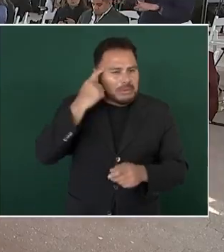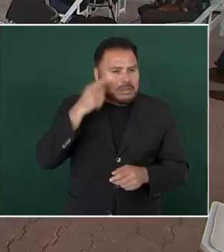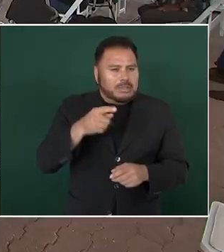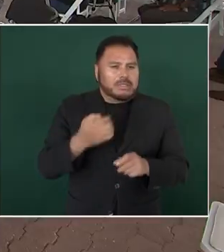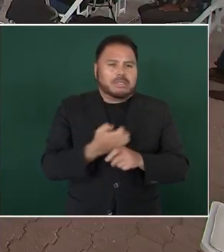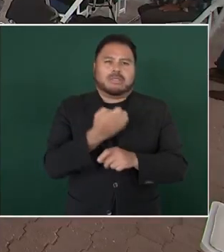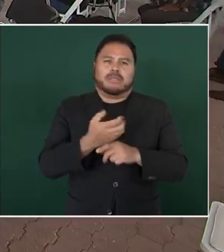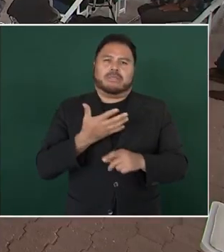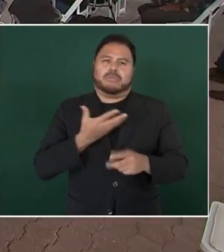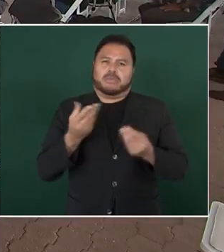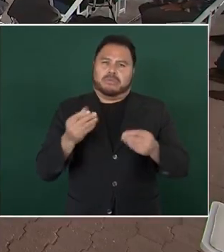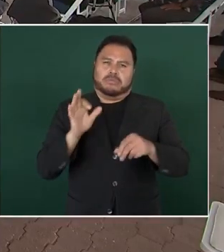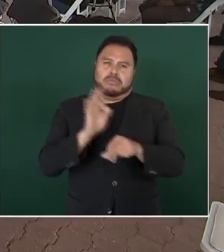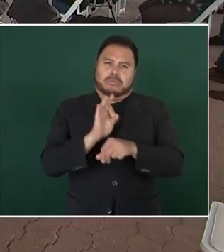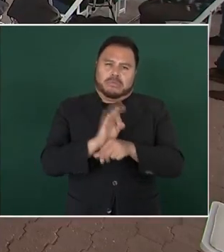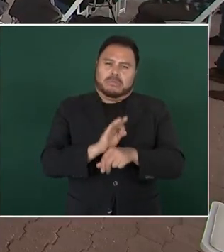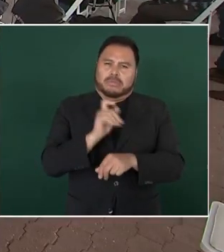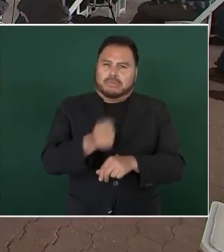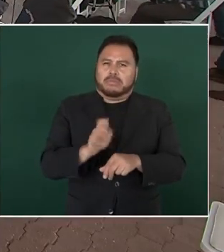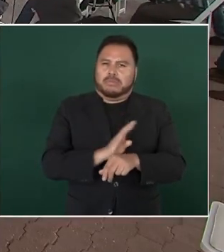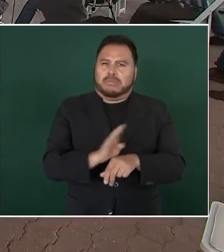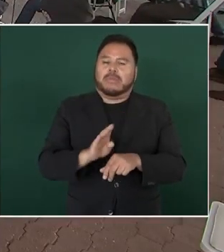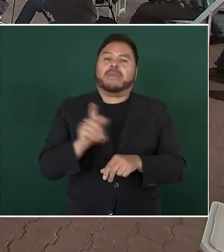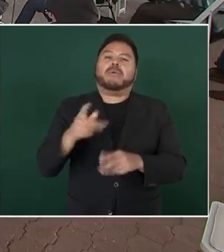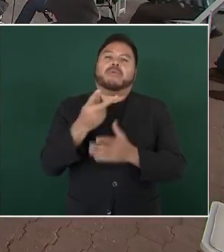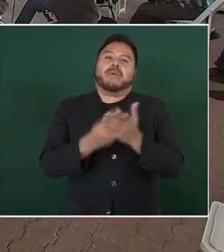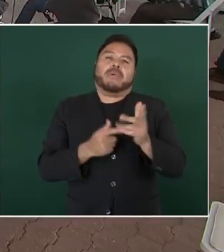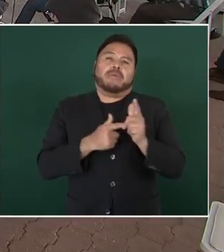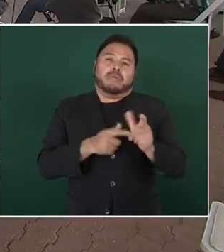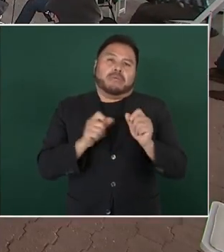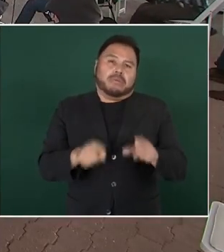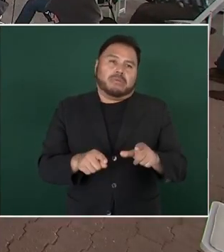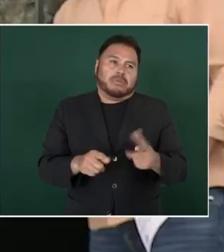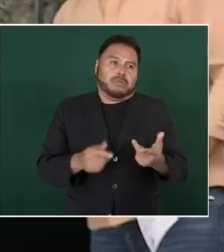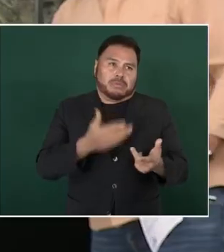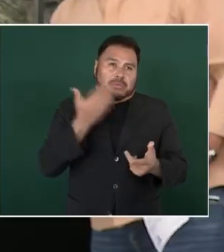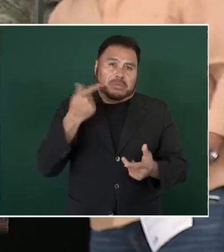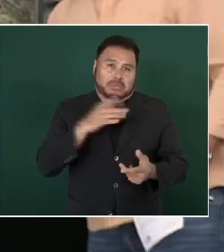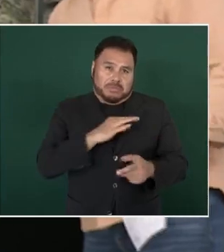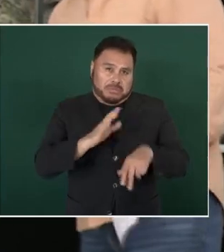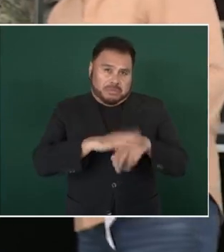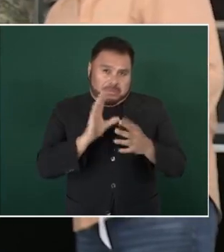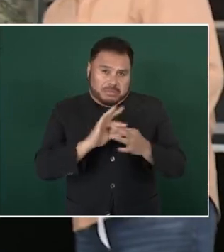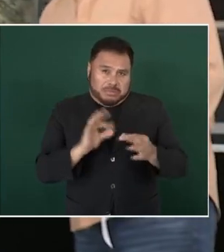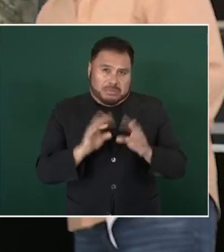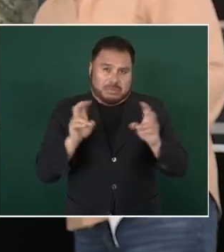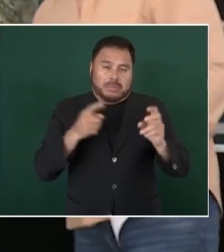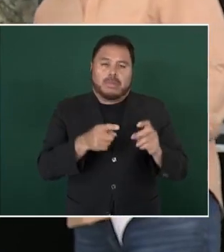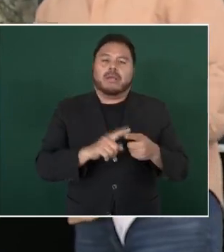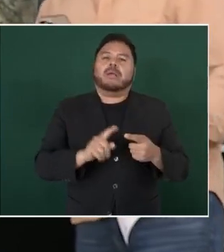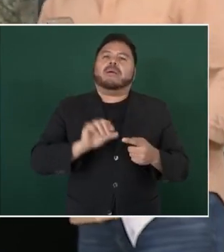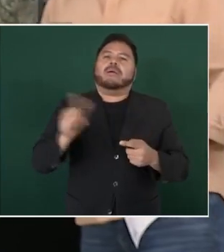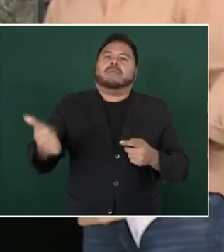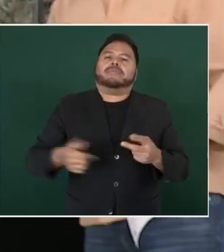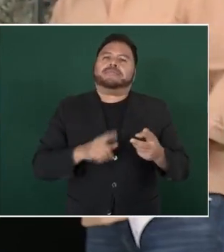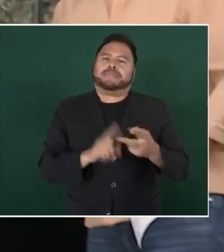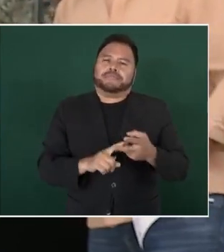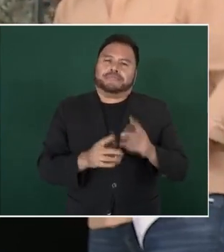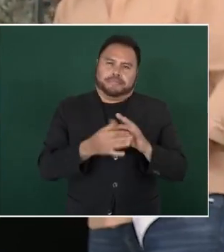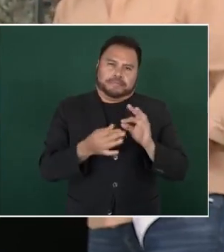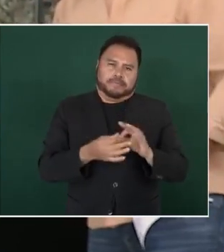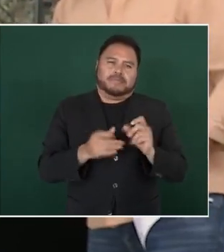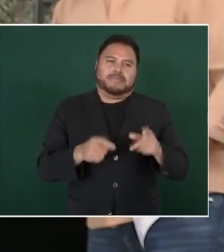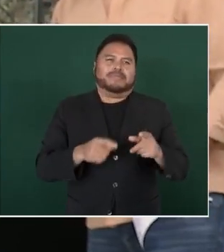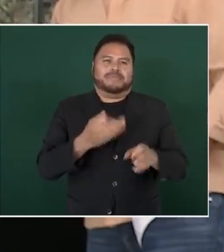más beneficiados, a ver si va a continuar el programa, no sé si la secretaria Rosa Isela nos pudiese comentar. Y a la par, presidente, aprovechando